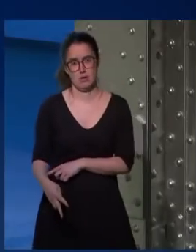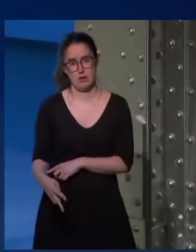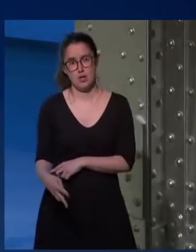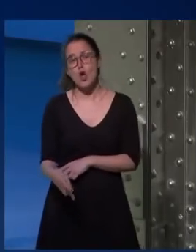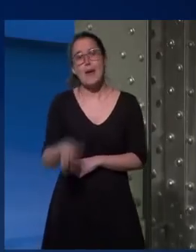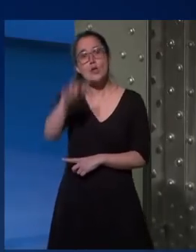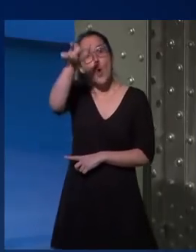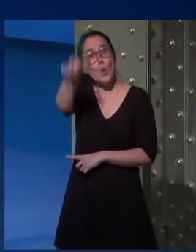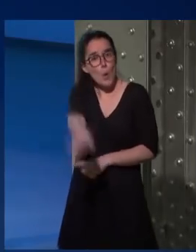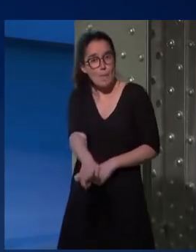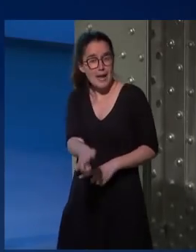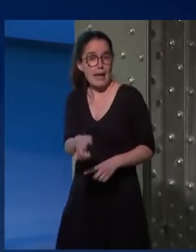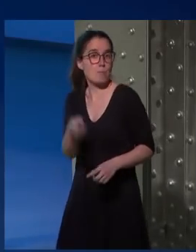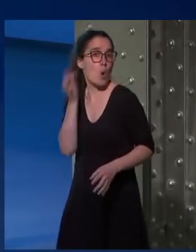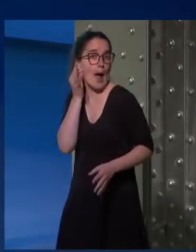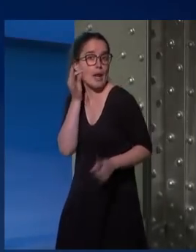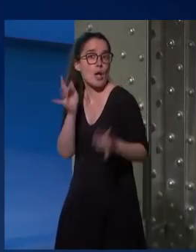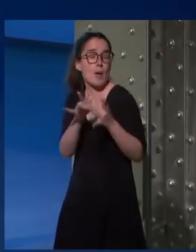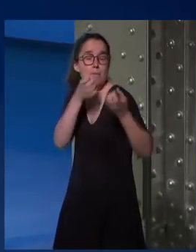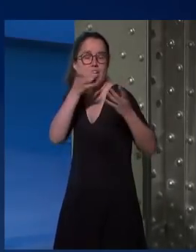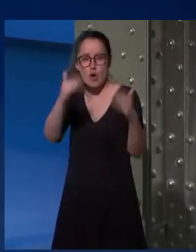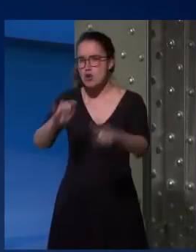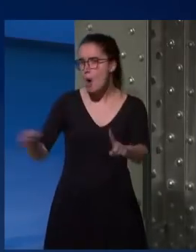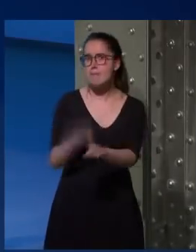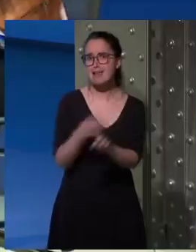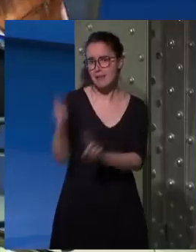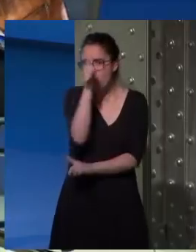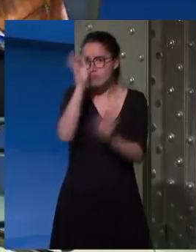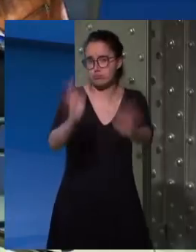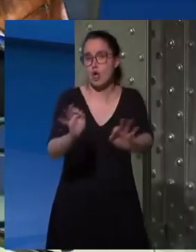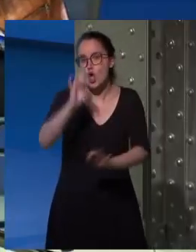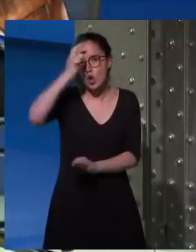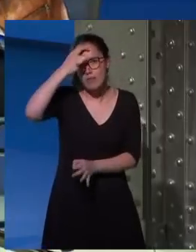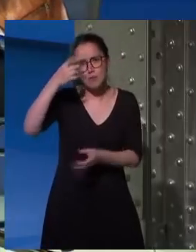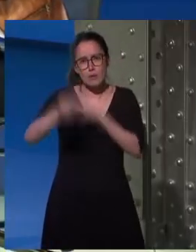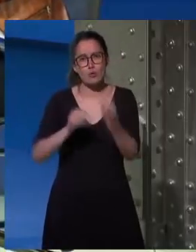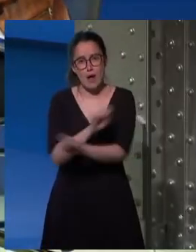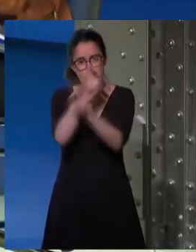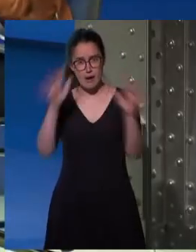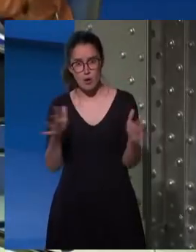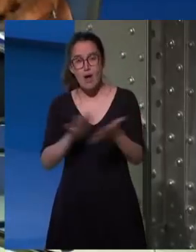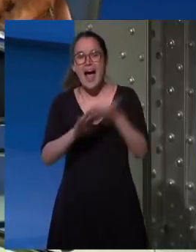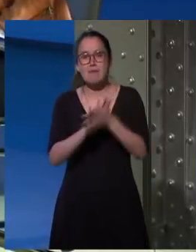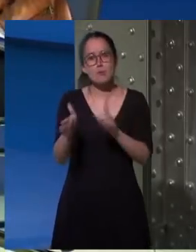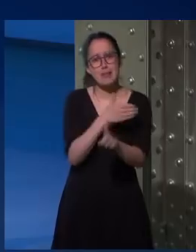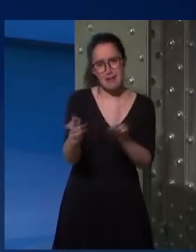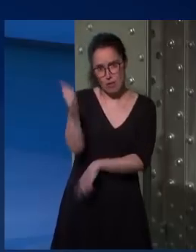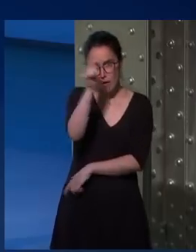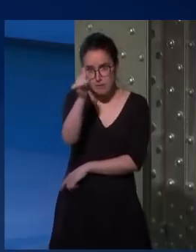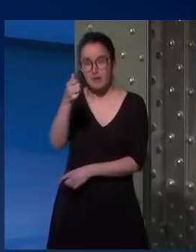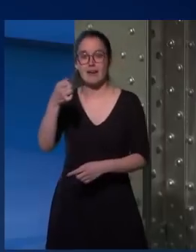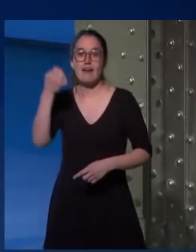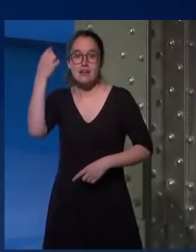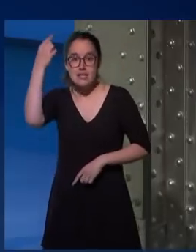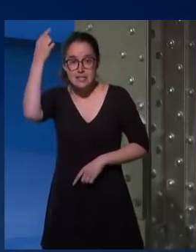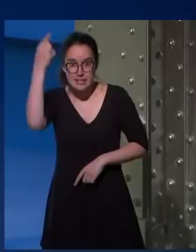no trata bien a las mujeres o que trata mal a las mujeres. Así que empecemos a utilizar los conceptos como son, ¿no? Entonces, hablemos de maltratadores y que sepa